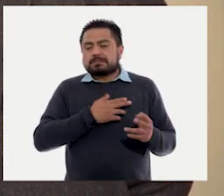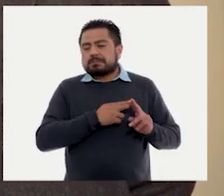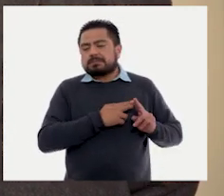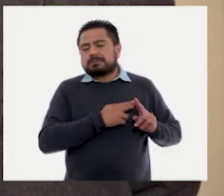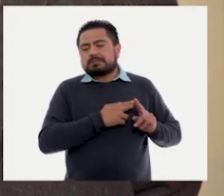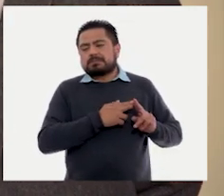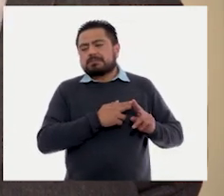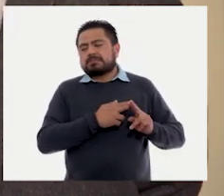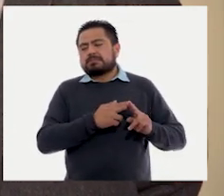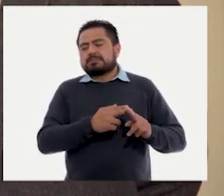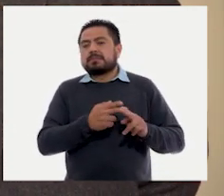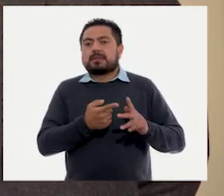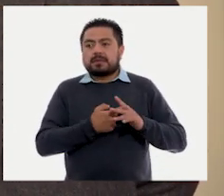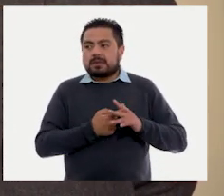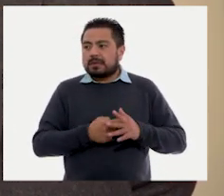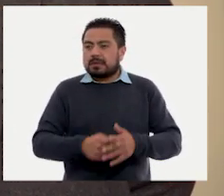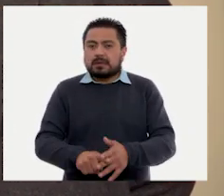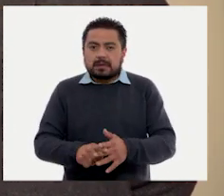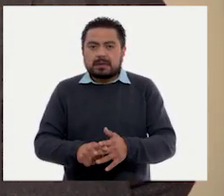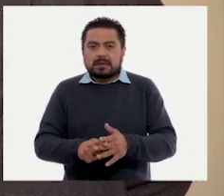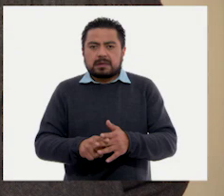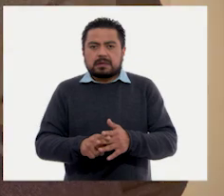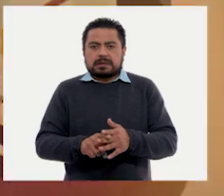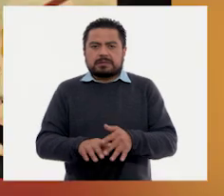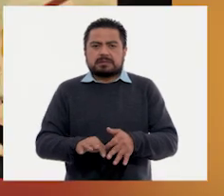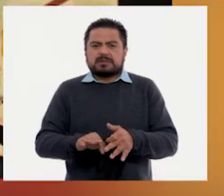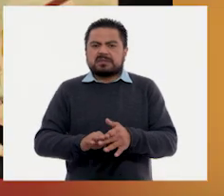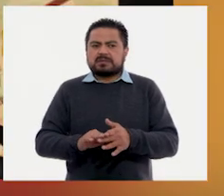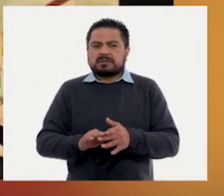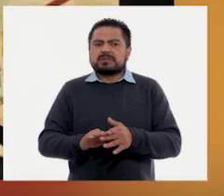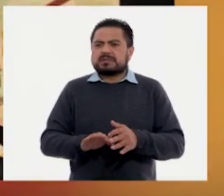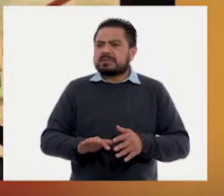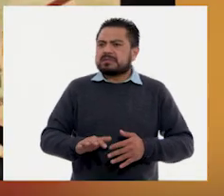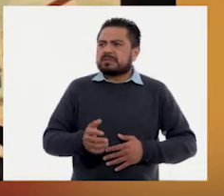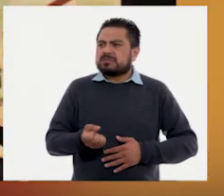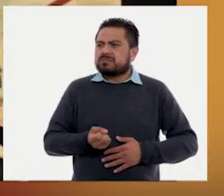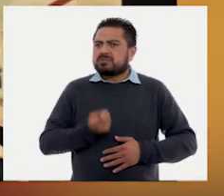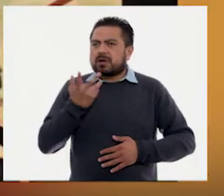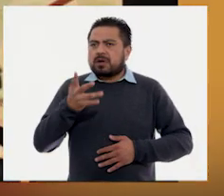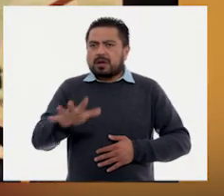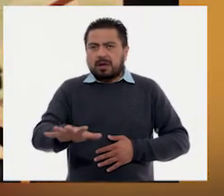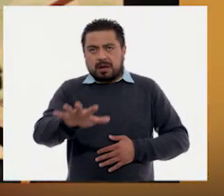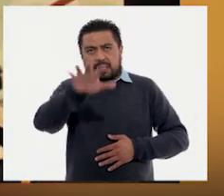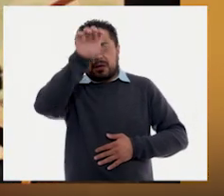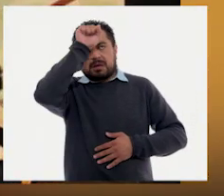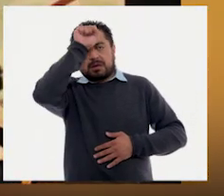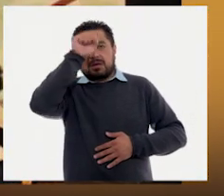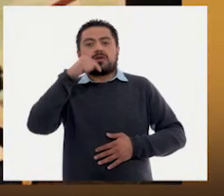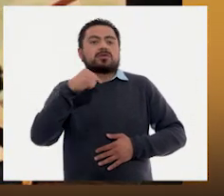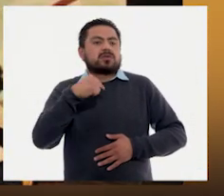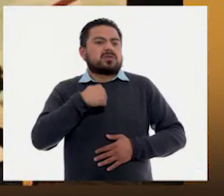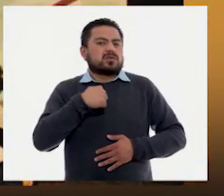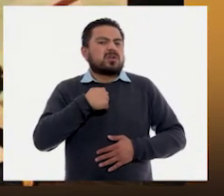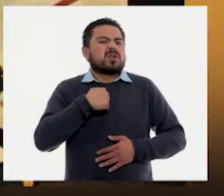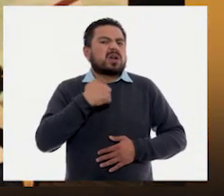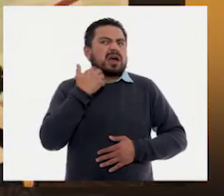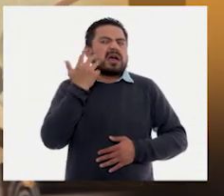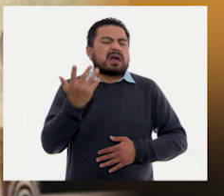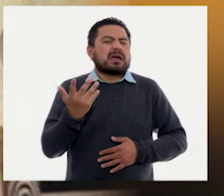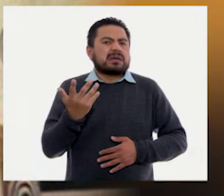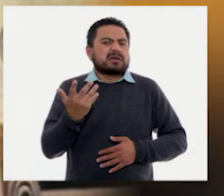trayectoria empieza pues muy cerca del expresionismo abstracto, porque yo lo que quería no